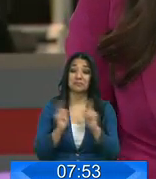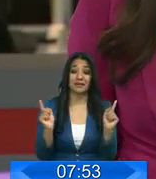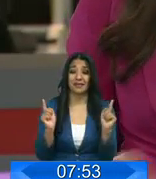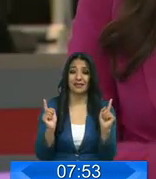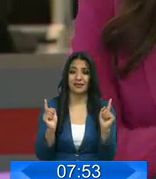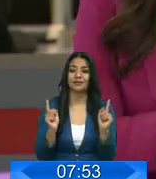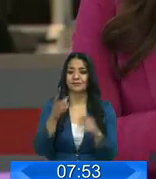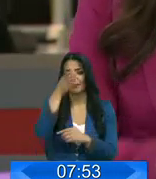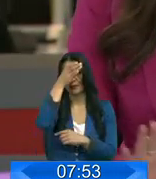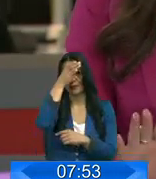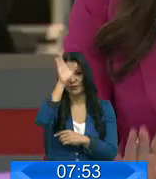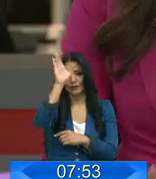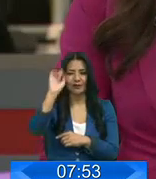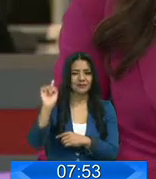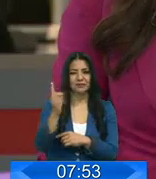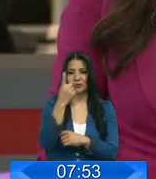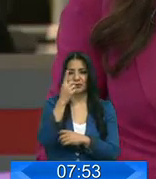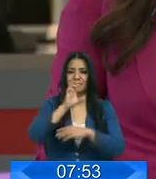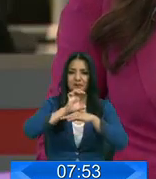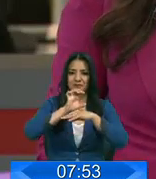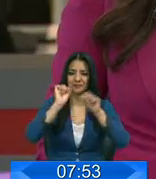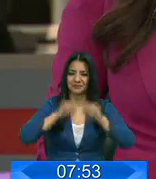de una cultura única en el país.